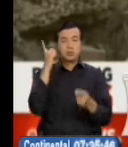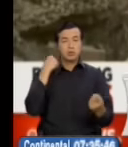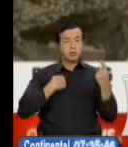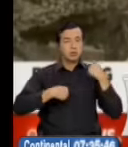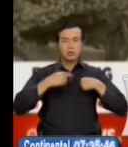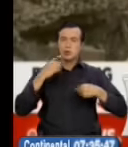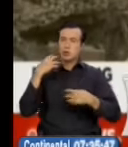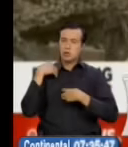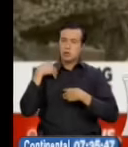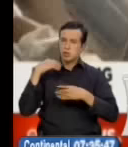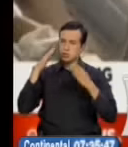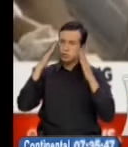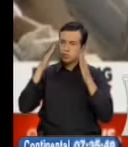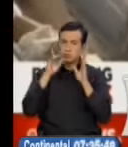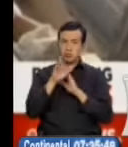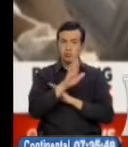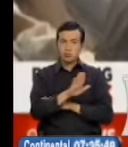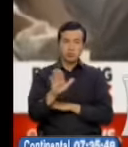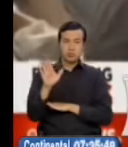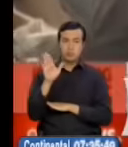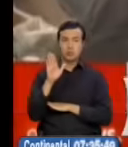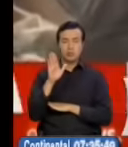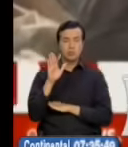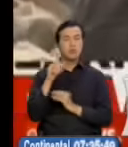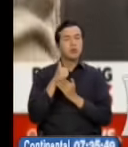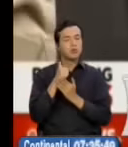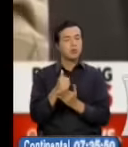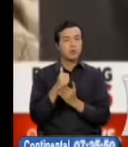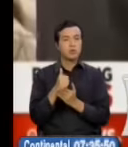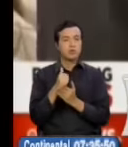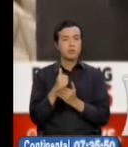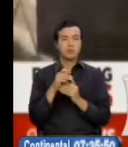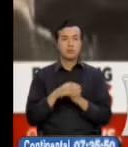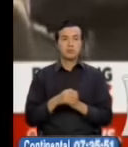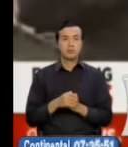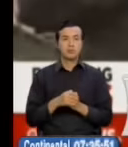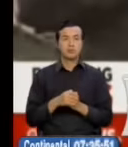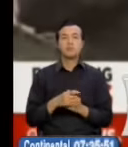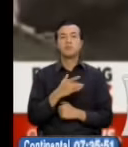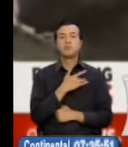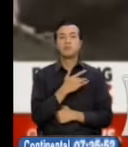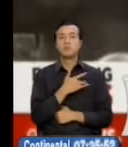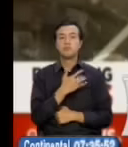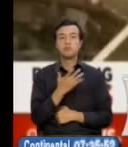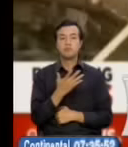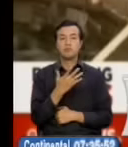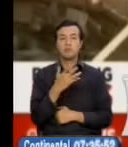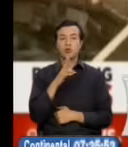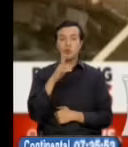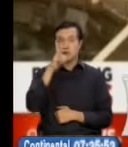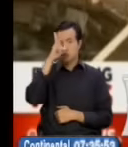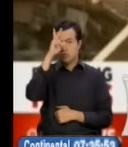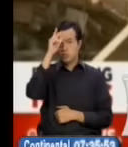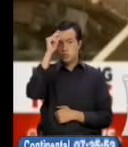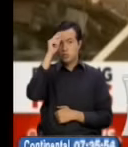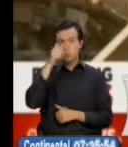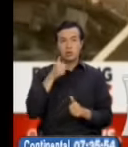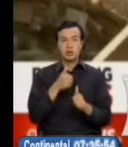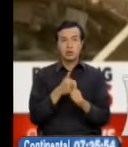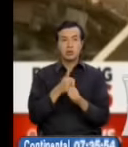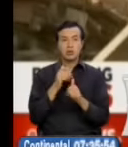y garantizar las mejores condiciones para las personas desplazadas. Por su parte, y también se sintió en Roma y por supuesto cerca en